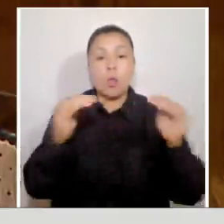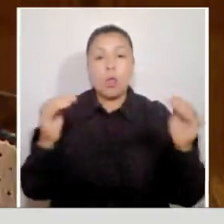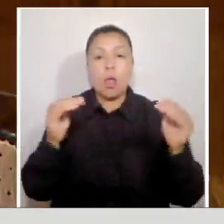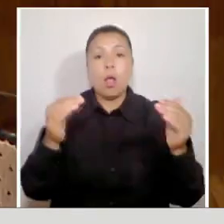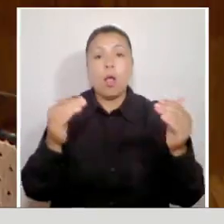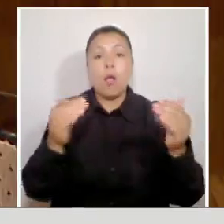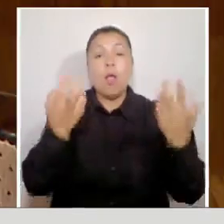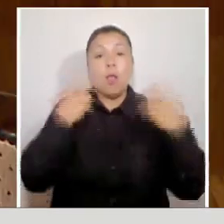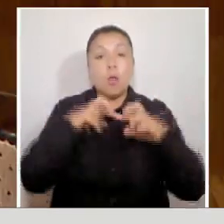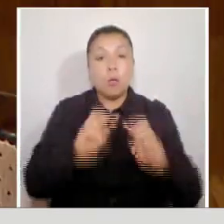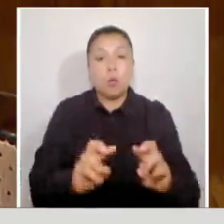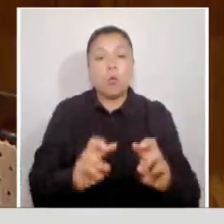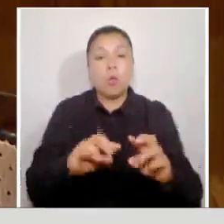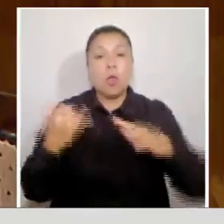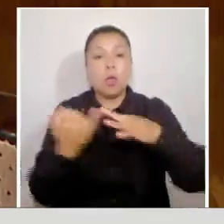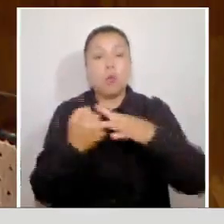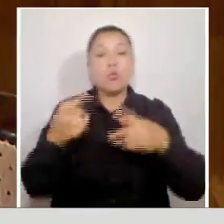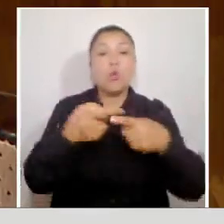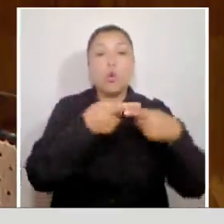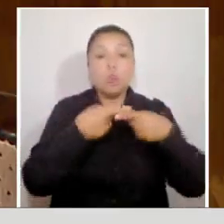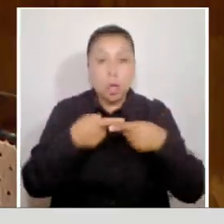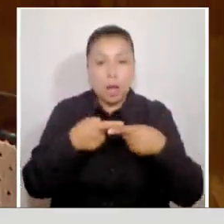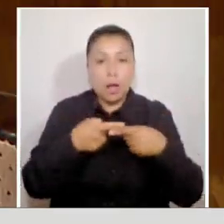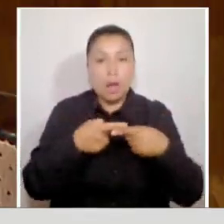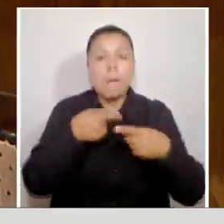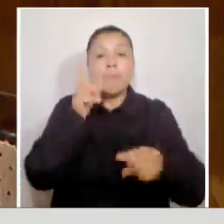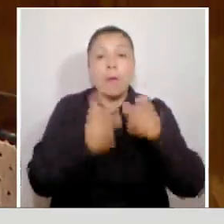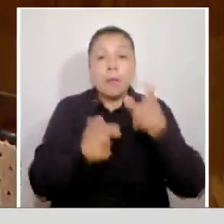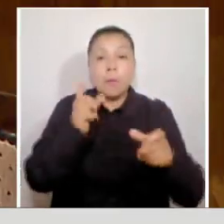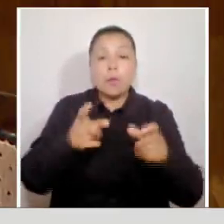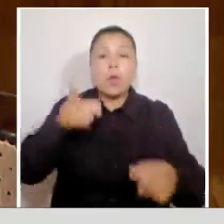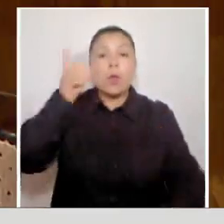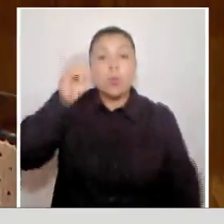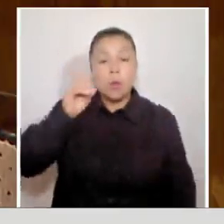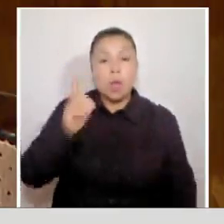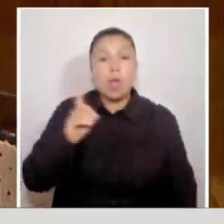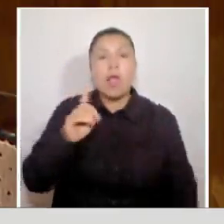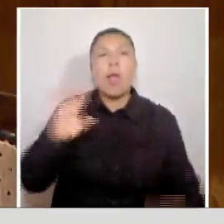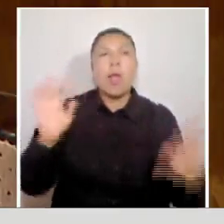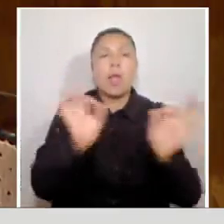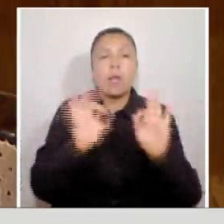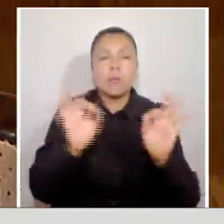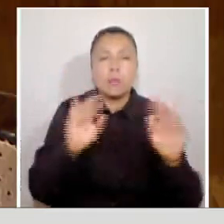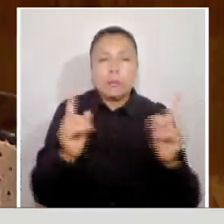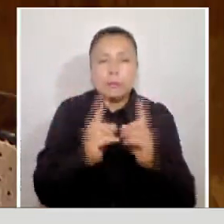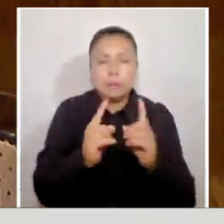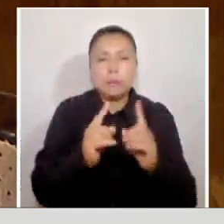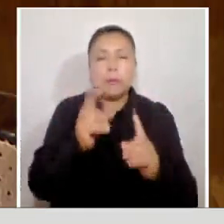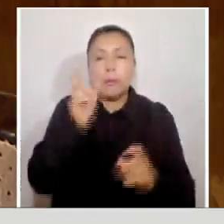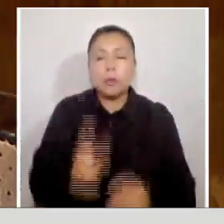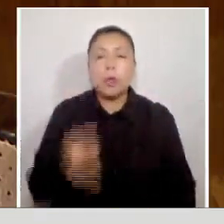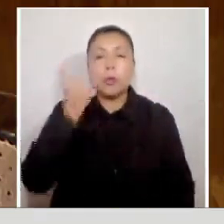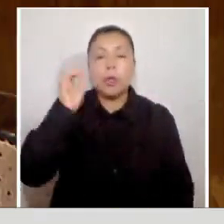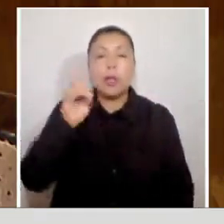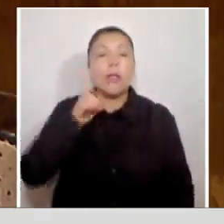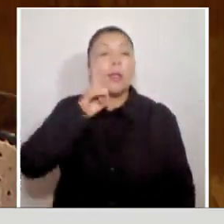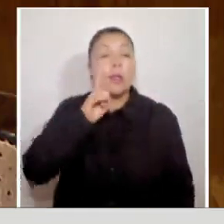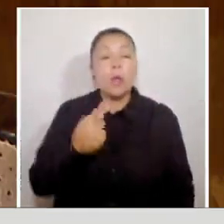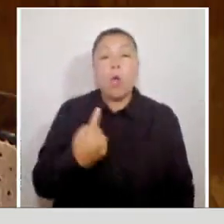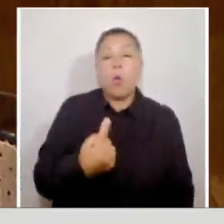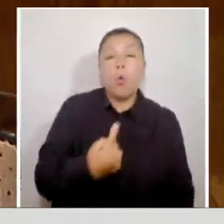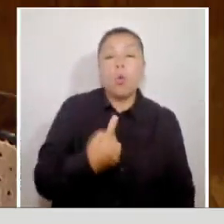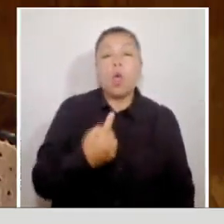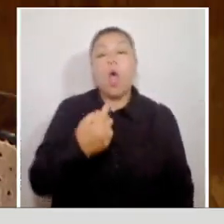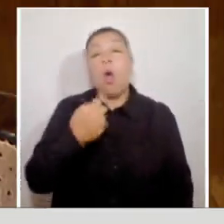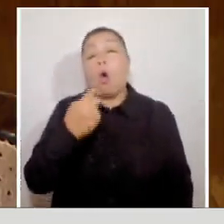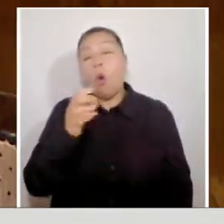oportunidades y de inclusión social de personas con discapacidad Define a las personas con discapacidad como aquellas que teniendo una o más deficiencias